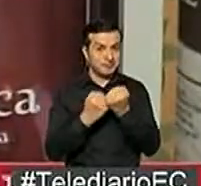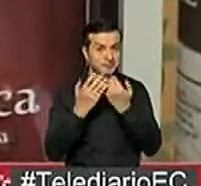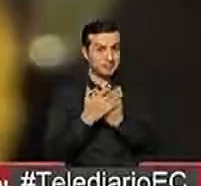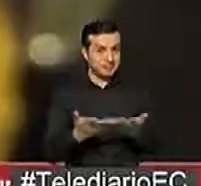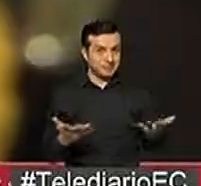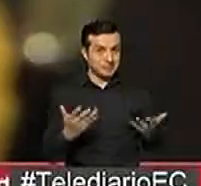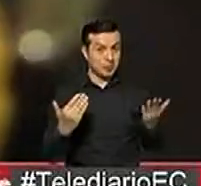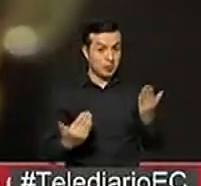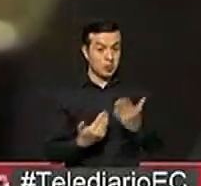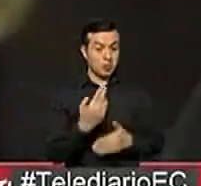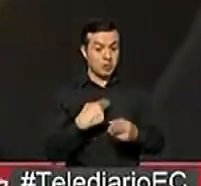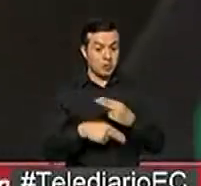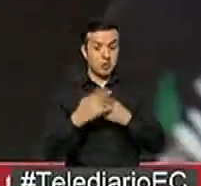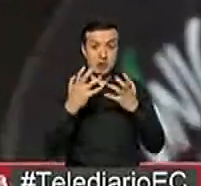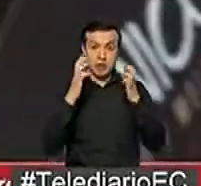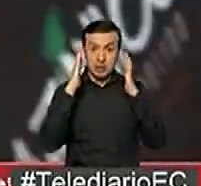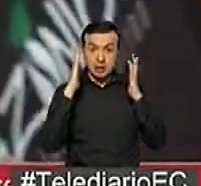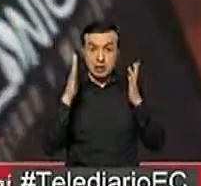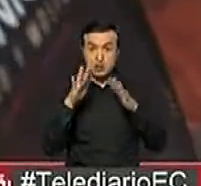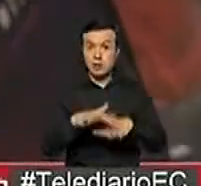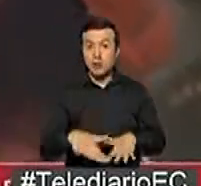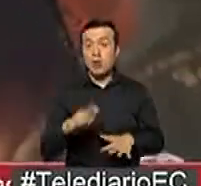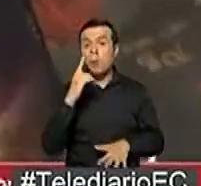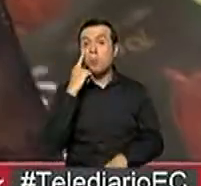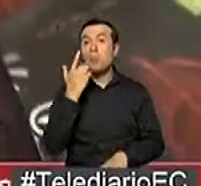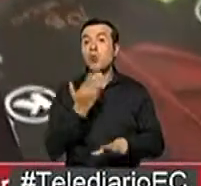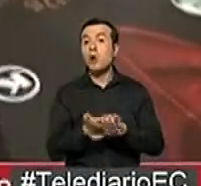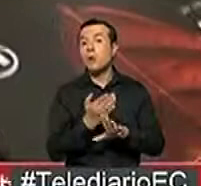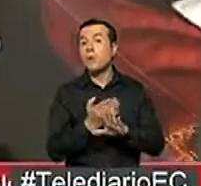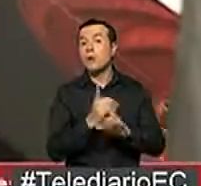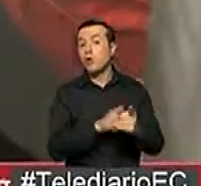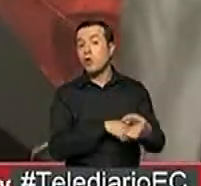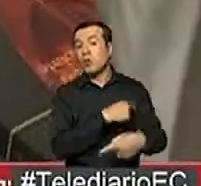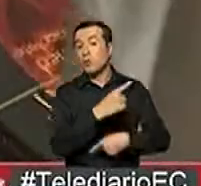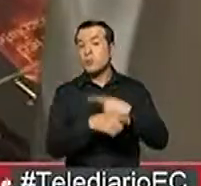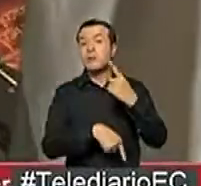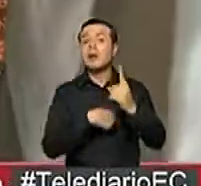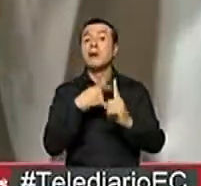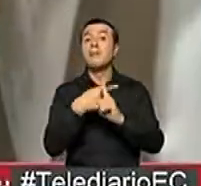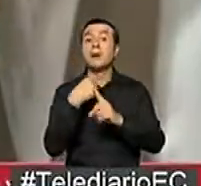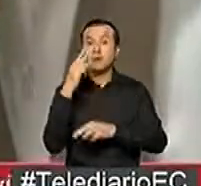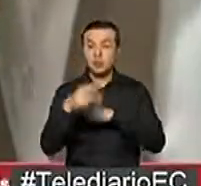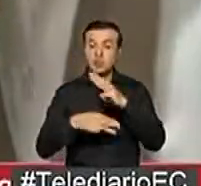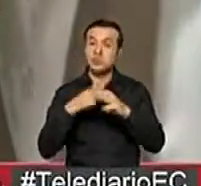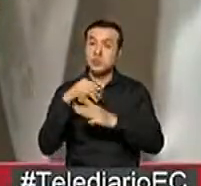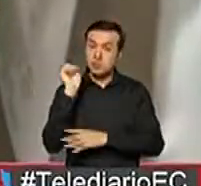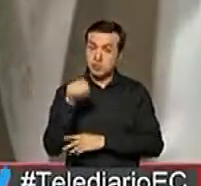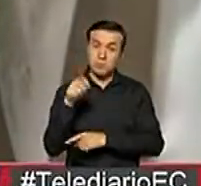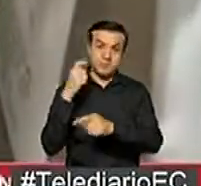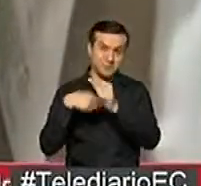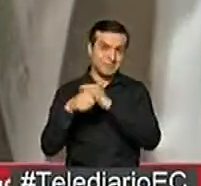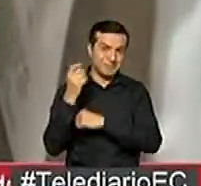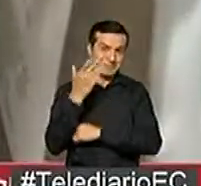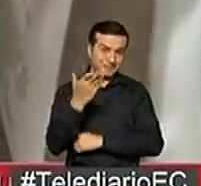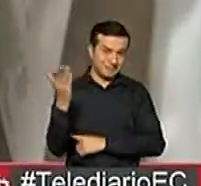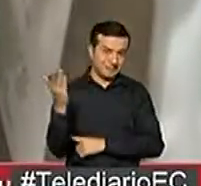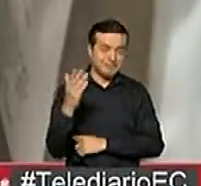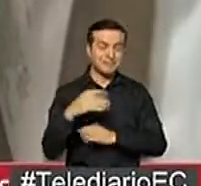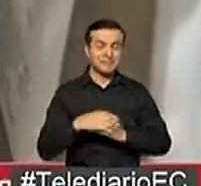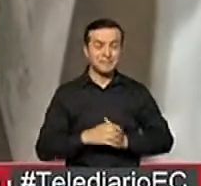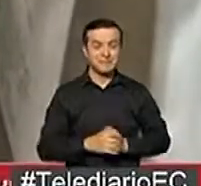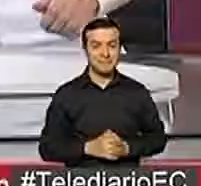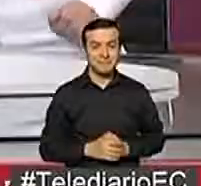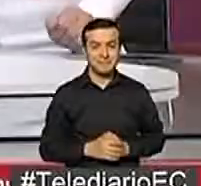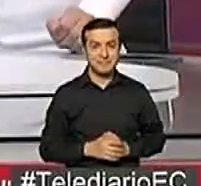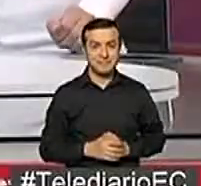Estos emprendedores buscan que sus productos demuestren tradición, pero ante todo compitan en el mundo. María Elena Vaca, Medios